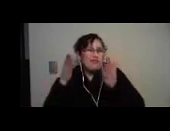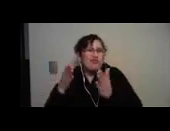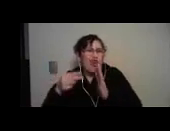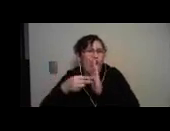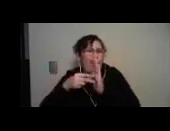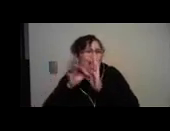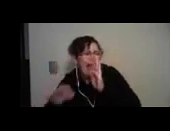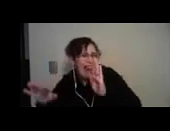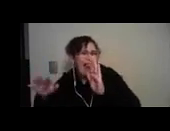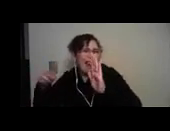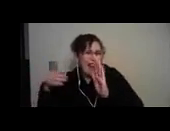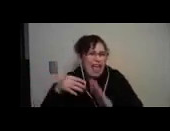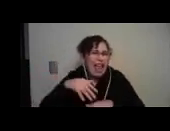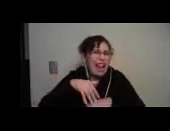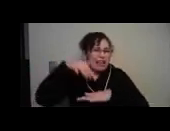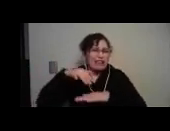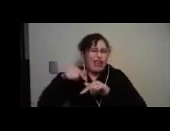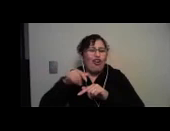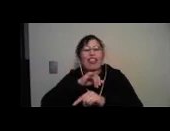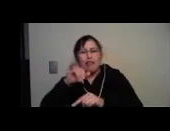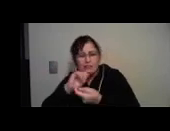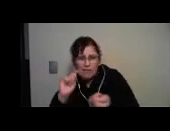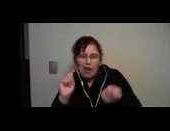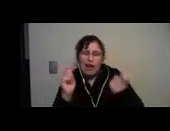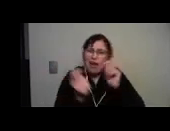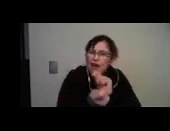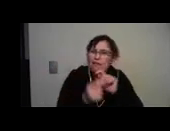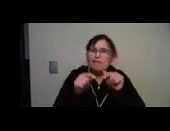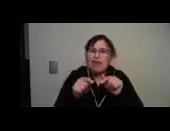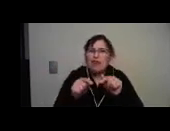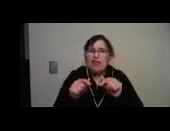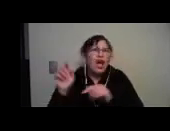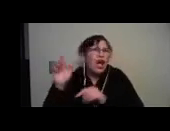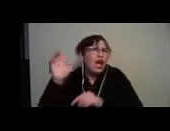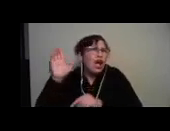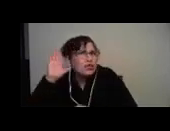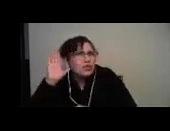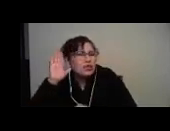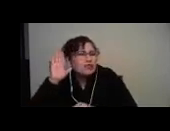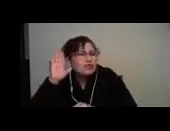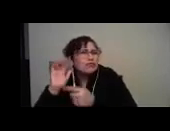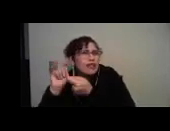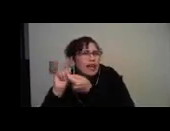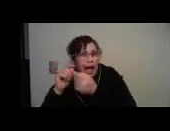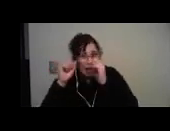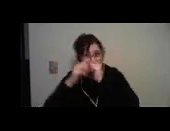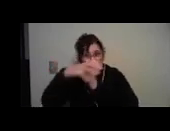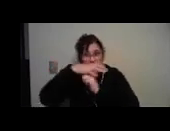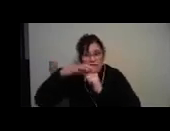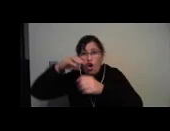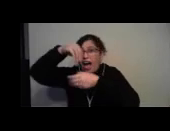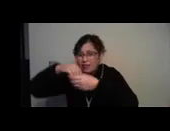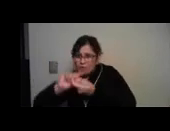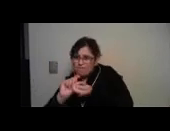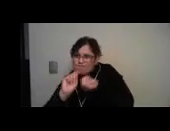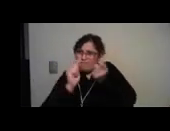Para hacer en el fondo esta conversión de lo que es lo sonoro a lo eléctrico a través de la actividad eléctrica cerebral.